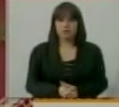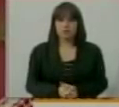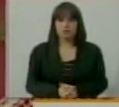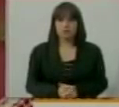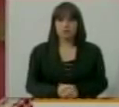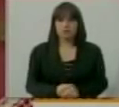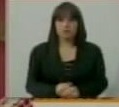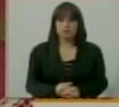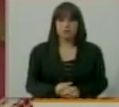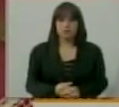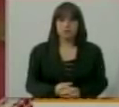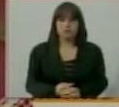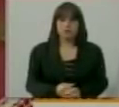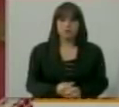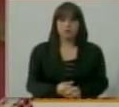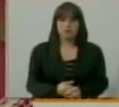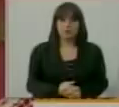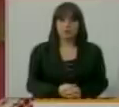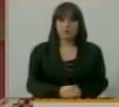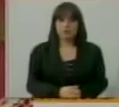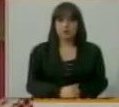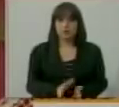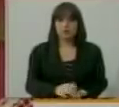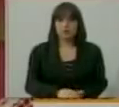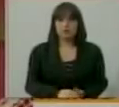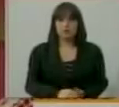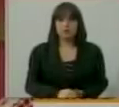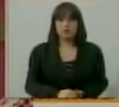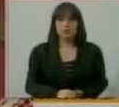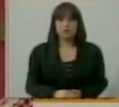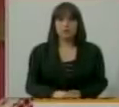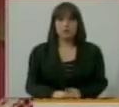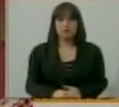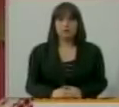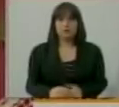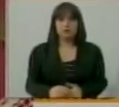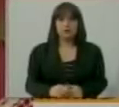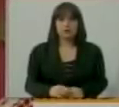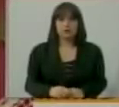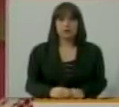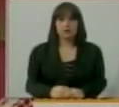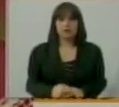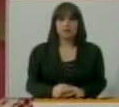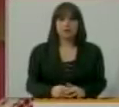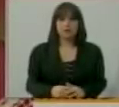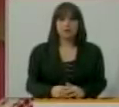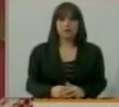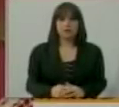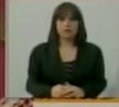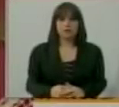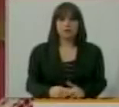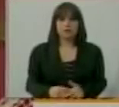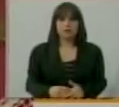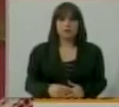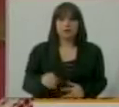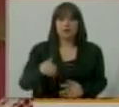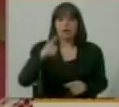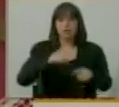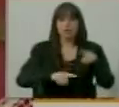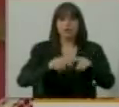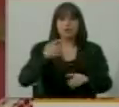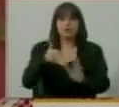preocuparme. Reciba más bien los aplausos de los pueblos. El reconocimiento de los pueblos antes del reconocimiento de las